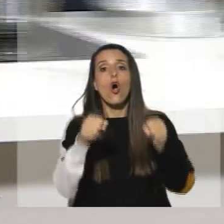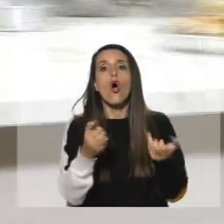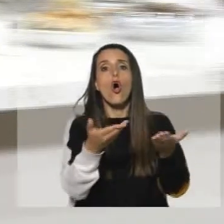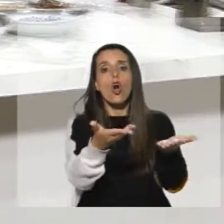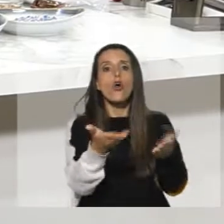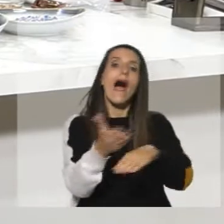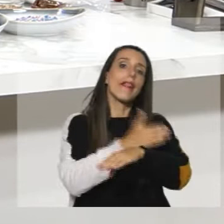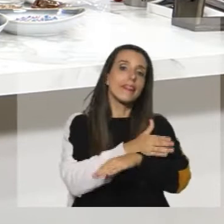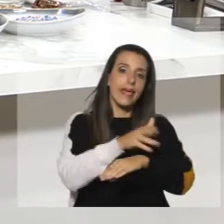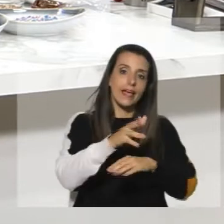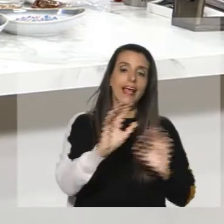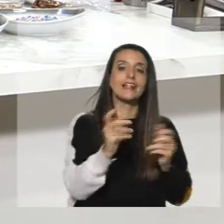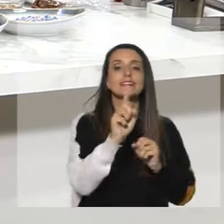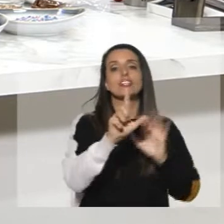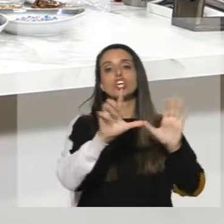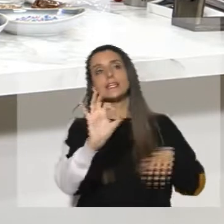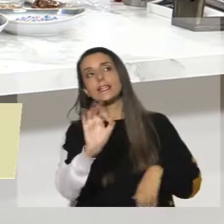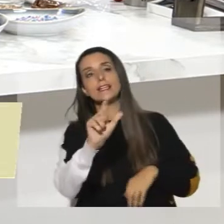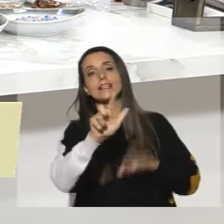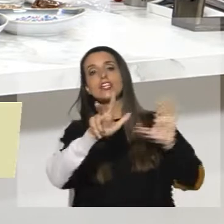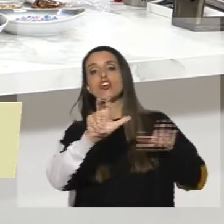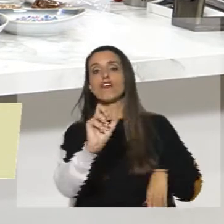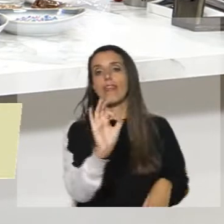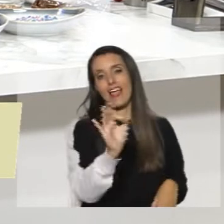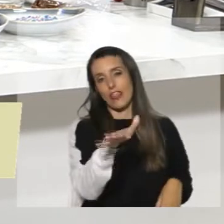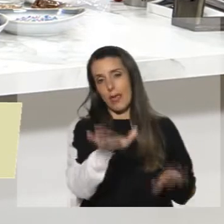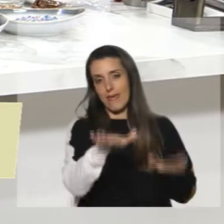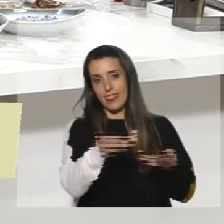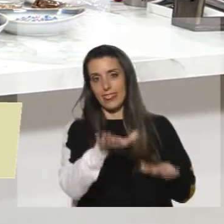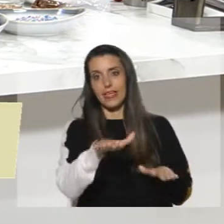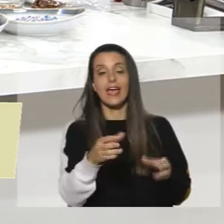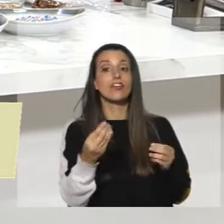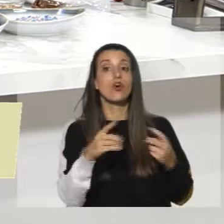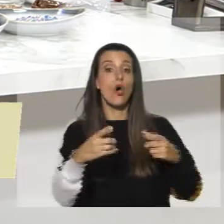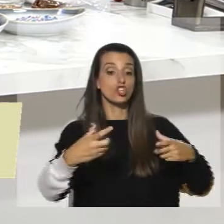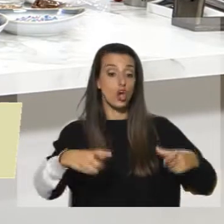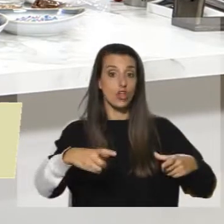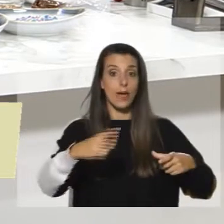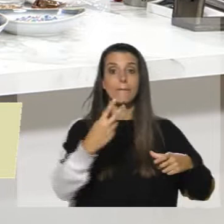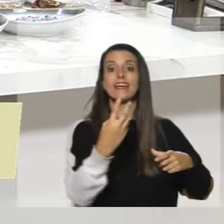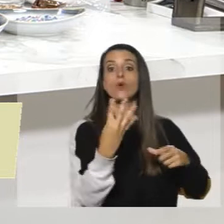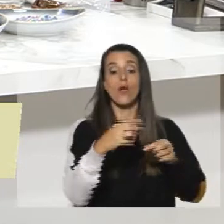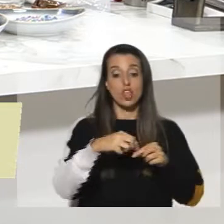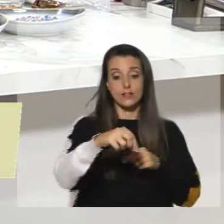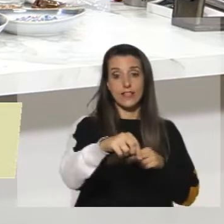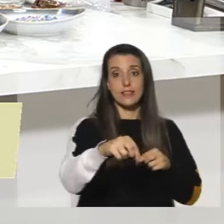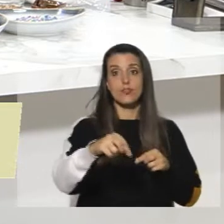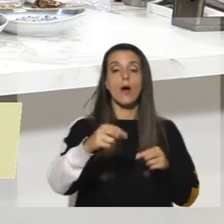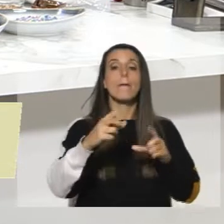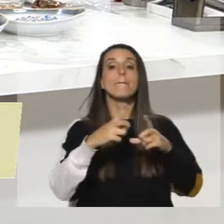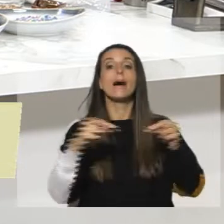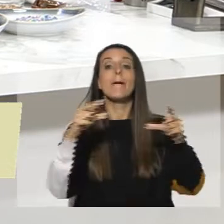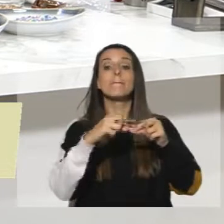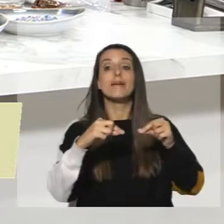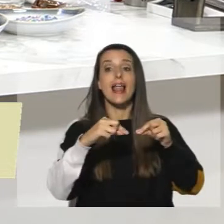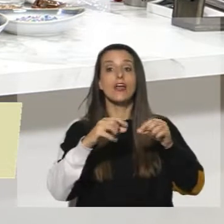Horno precalentado, 170, 180 grados. Y lo que hago es poner en una tortera de 24 centímetros, la forro con papel. Bien.